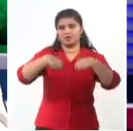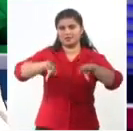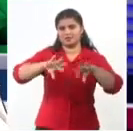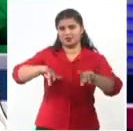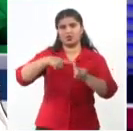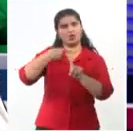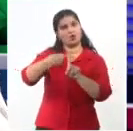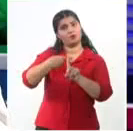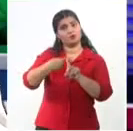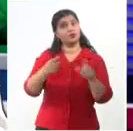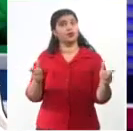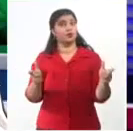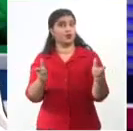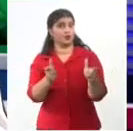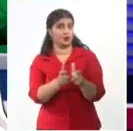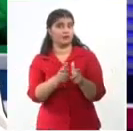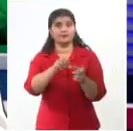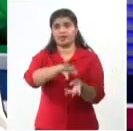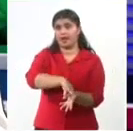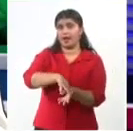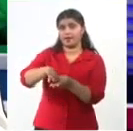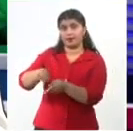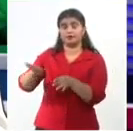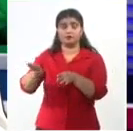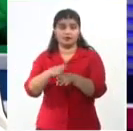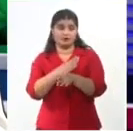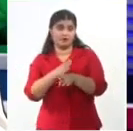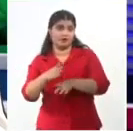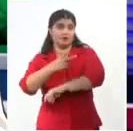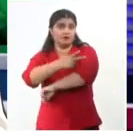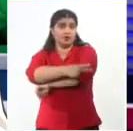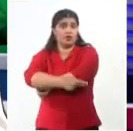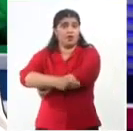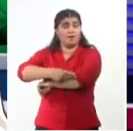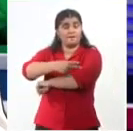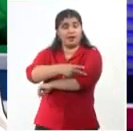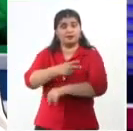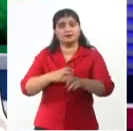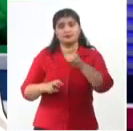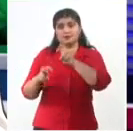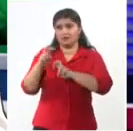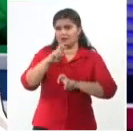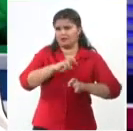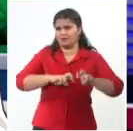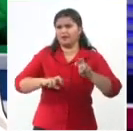Incluso muchos países hemos estado revisando que